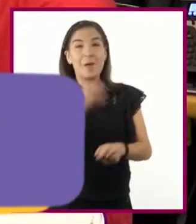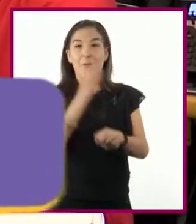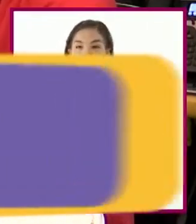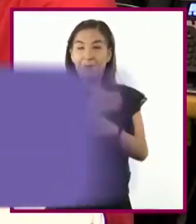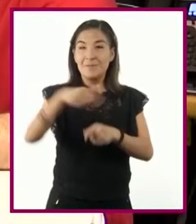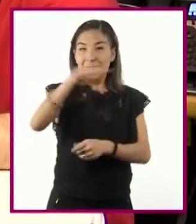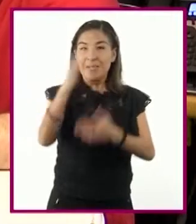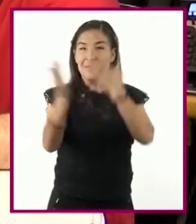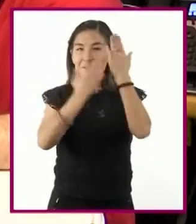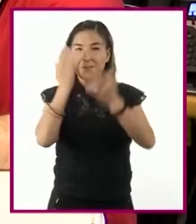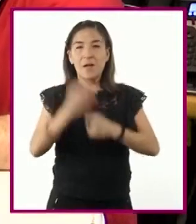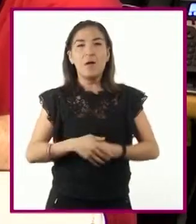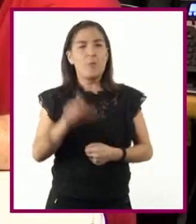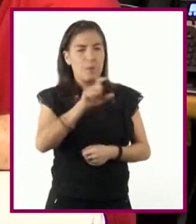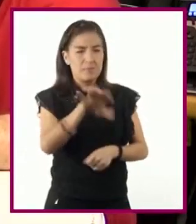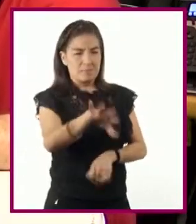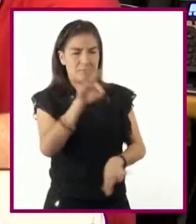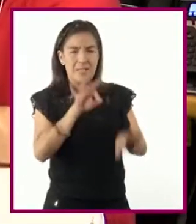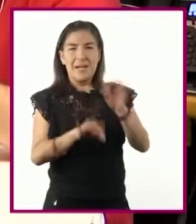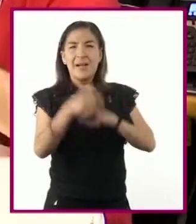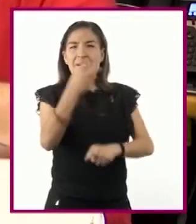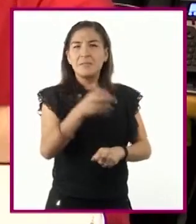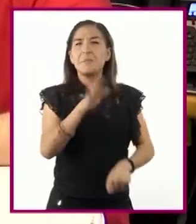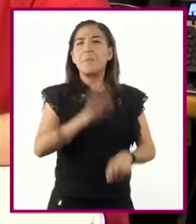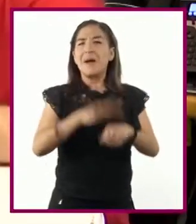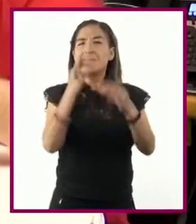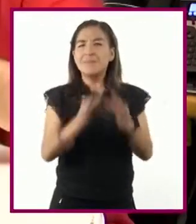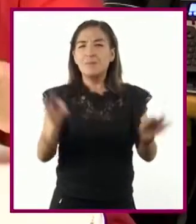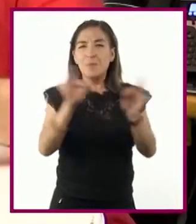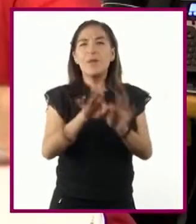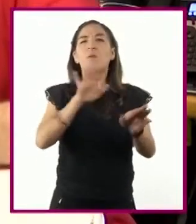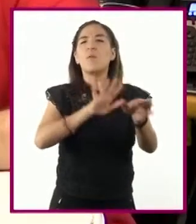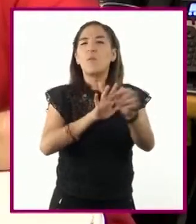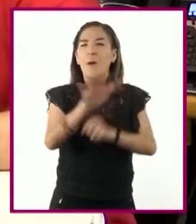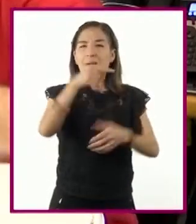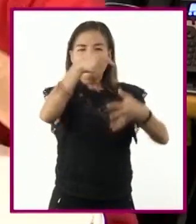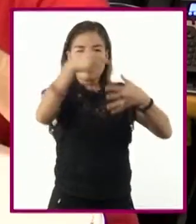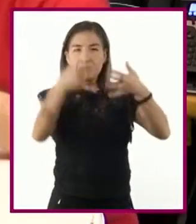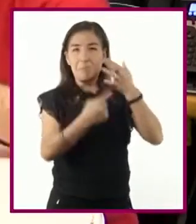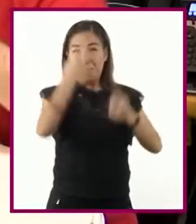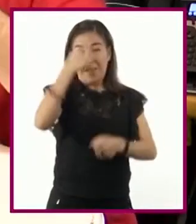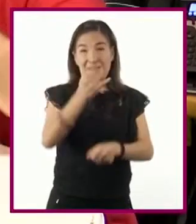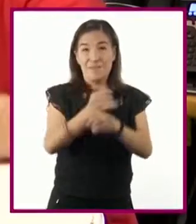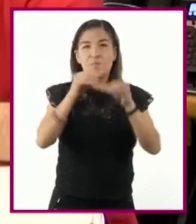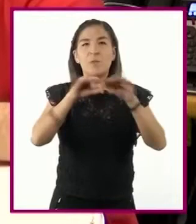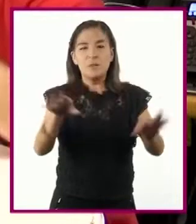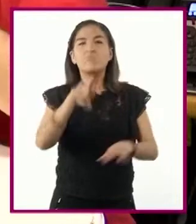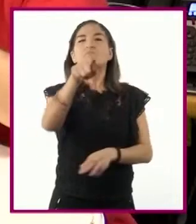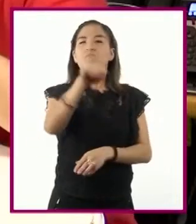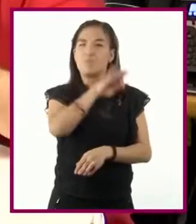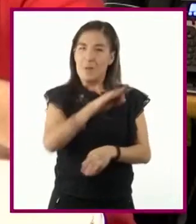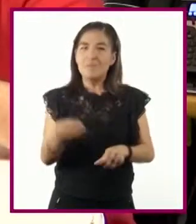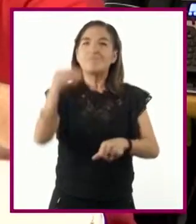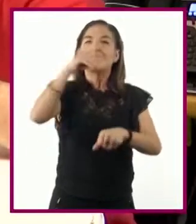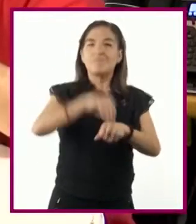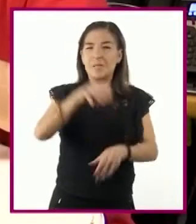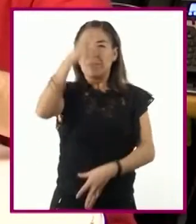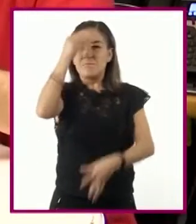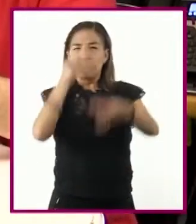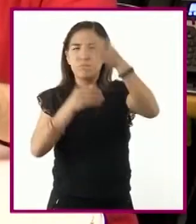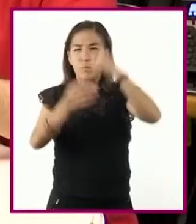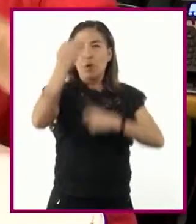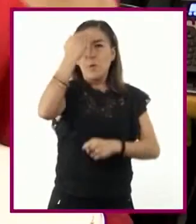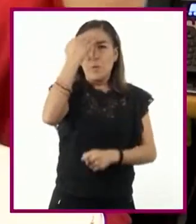al detectar los datos relevantes y elegir ciertos detalles informativos, podrán aplicar los conocimientos